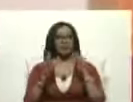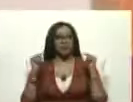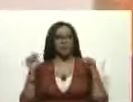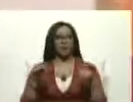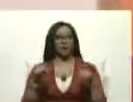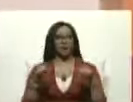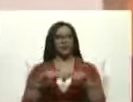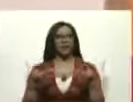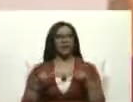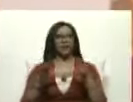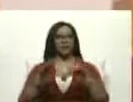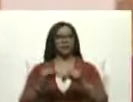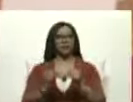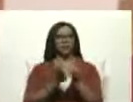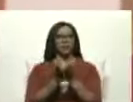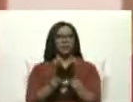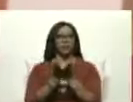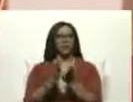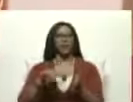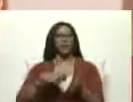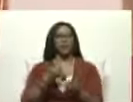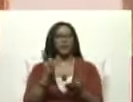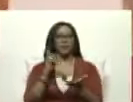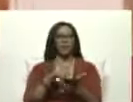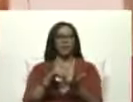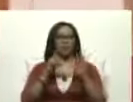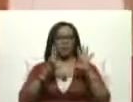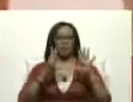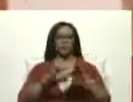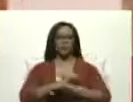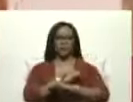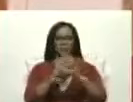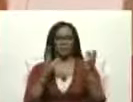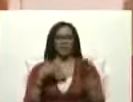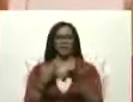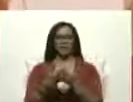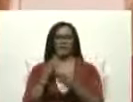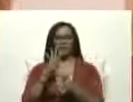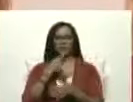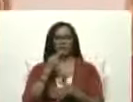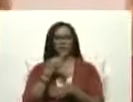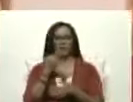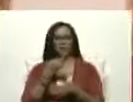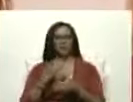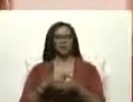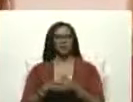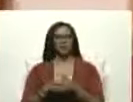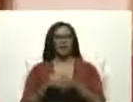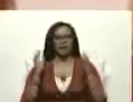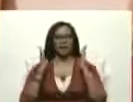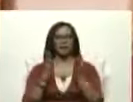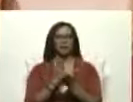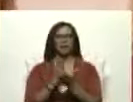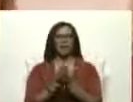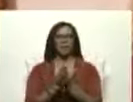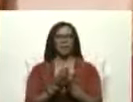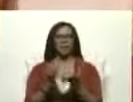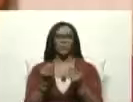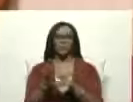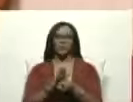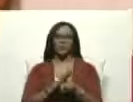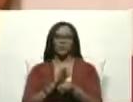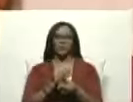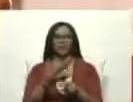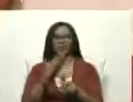el área de control de estudios. Pueden venir desde las 8 de la mañana hasta las 4 de la tarde, atendiendo siempre con mucho cariño, con la